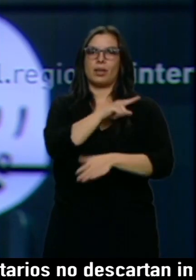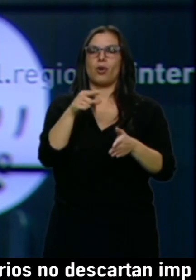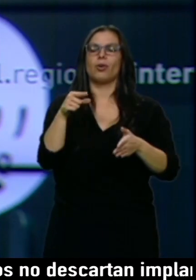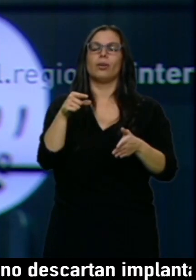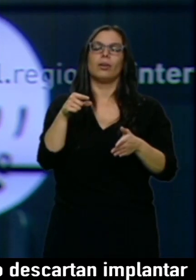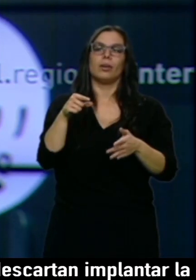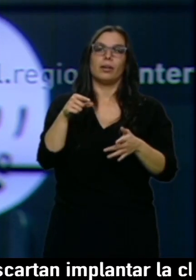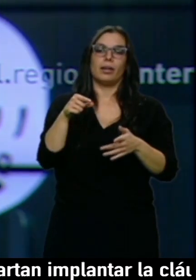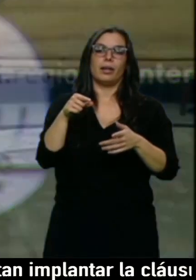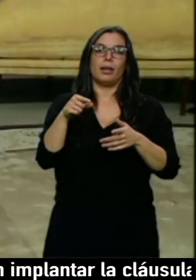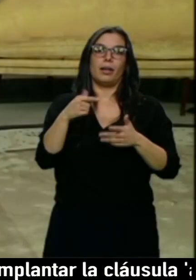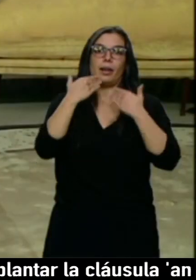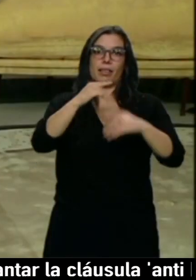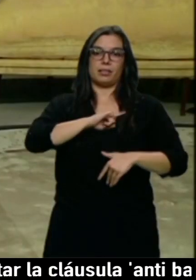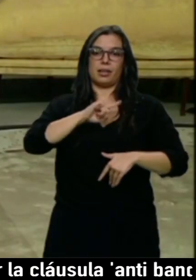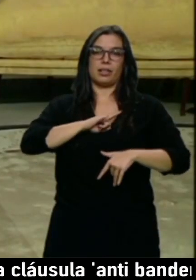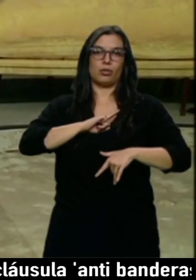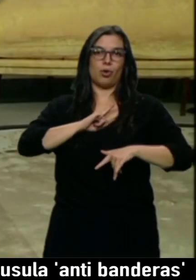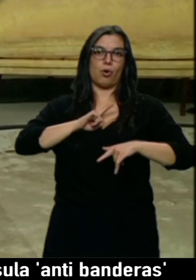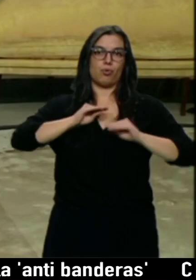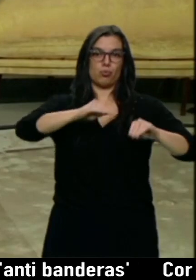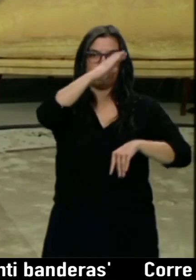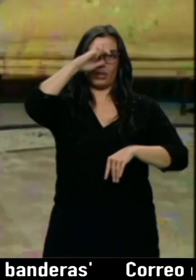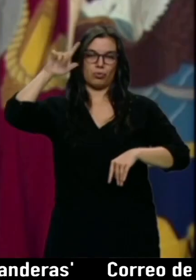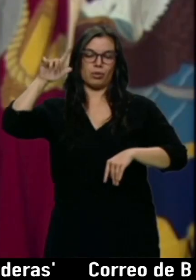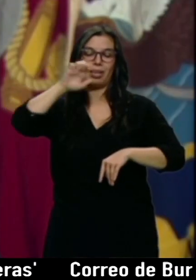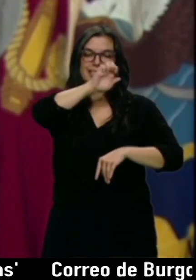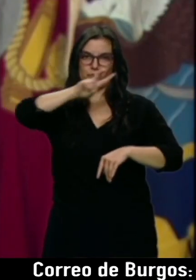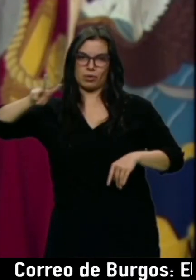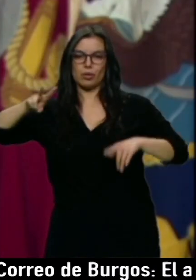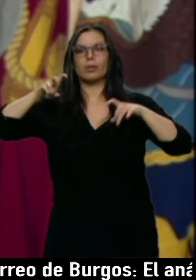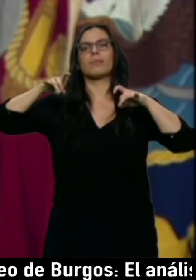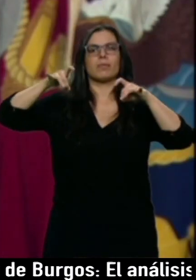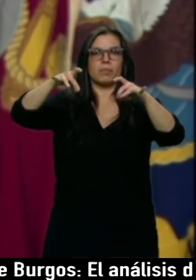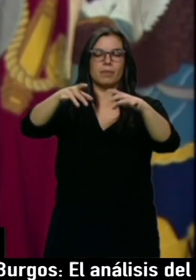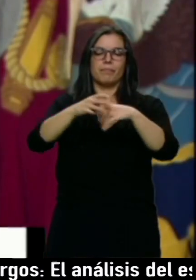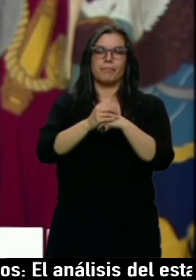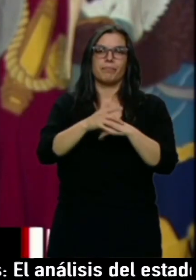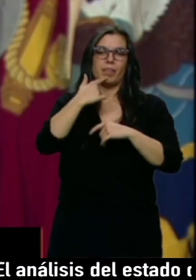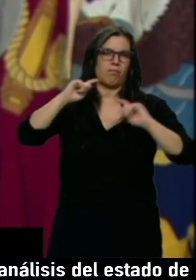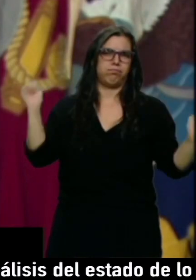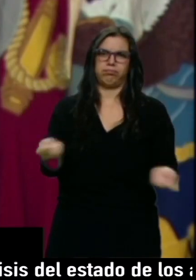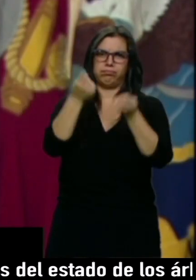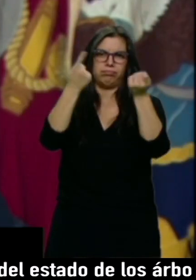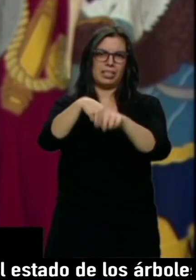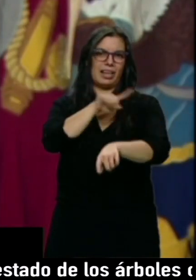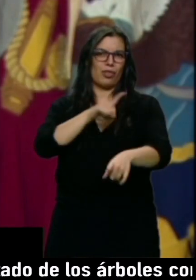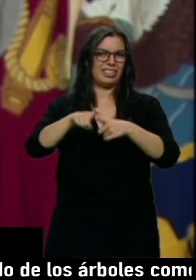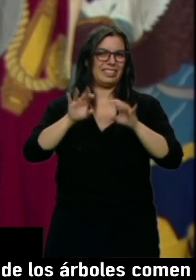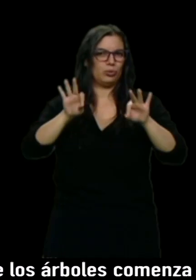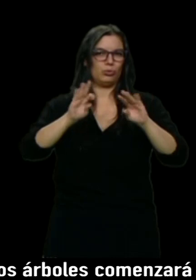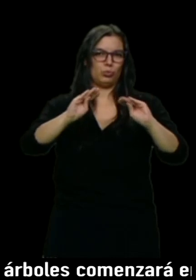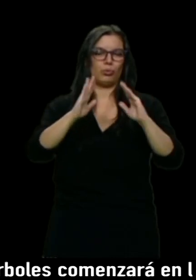Estados Unidos. Un anuncio que ha estado rodeado de toda la pompa y boato que caracteriza a la Casa Blanca y más teniendo en cuenta que se